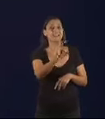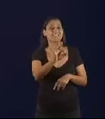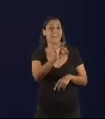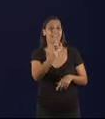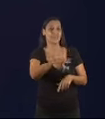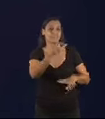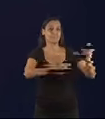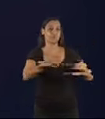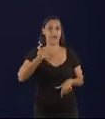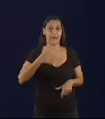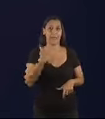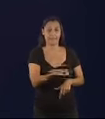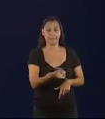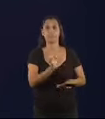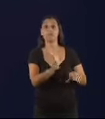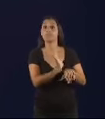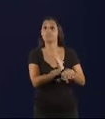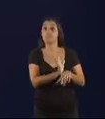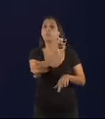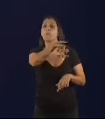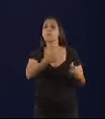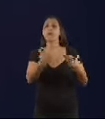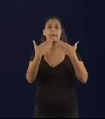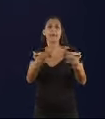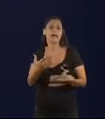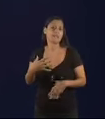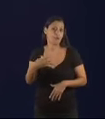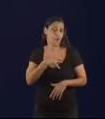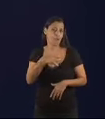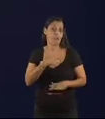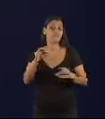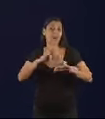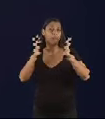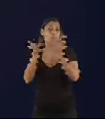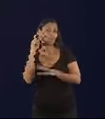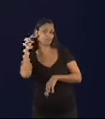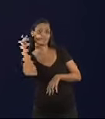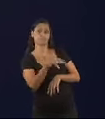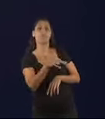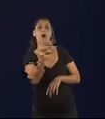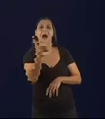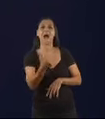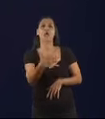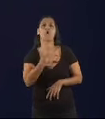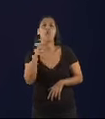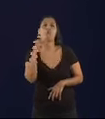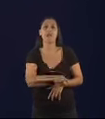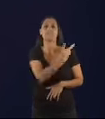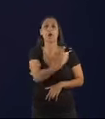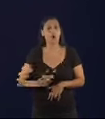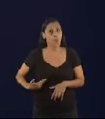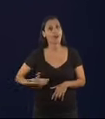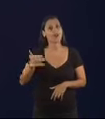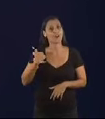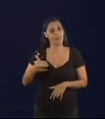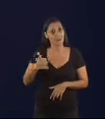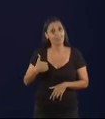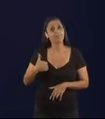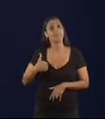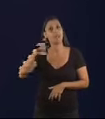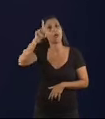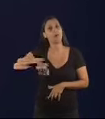argentinos esto es parte de la confianza que despierta el gobierno o el nuevo gobierno nacional eh y